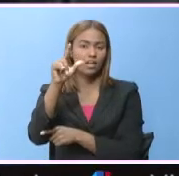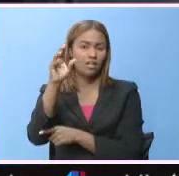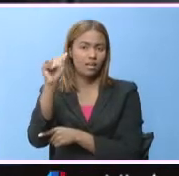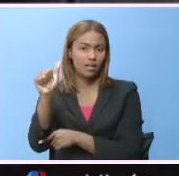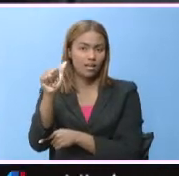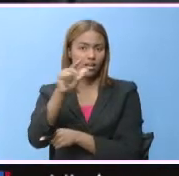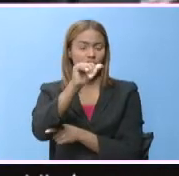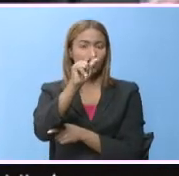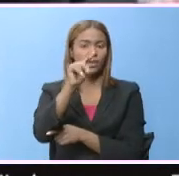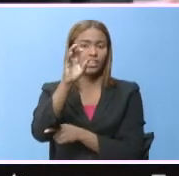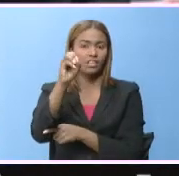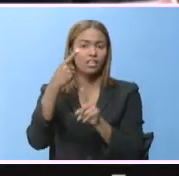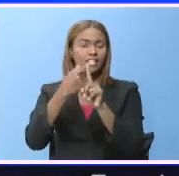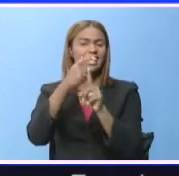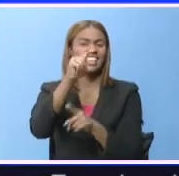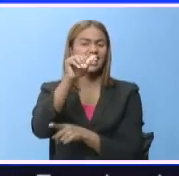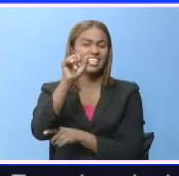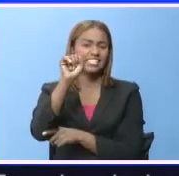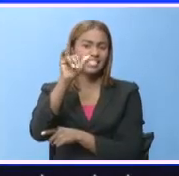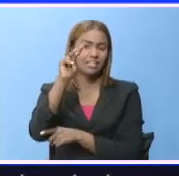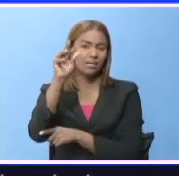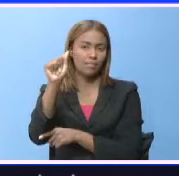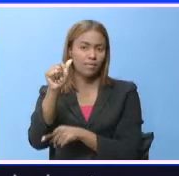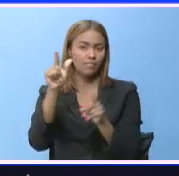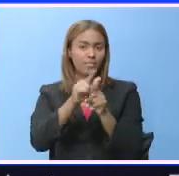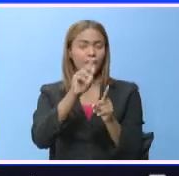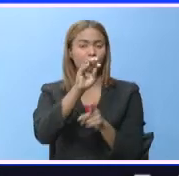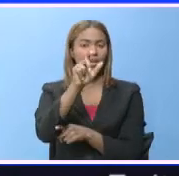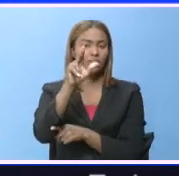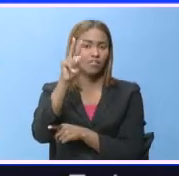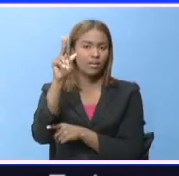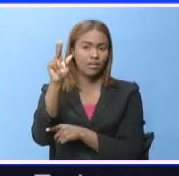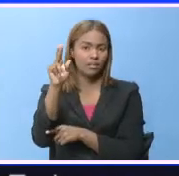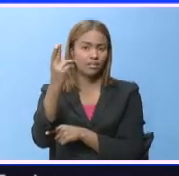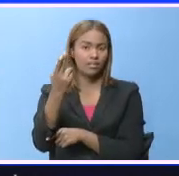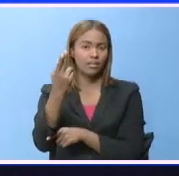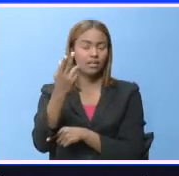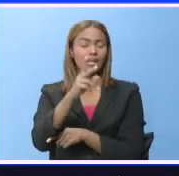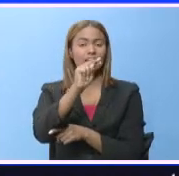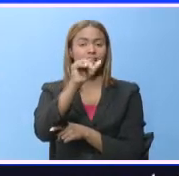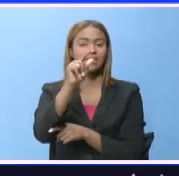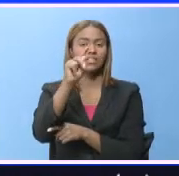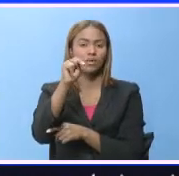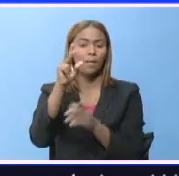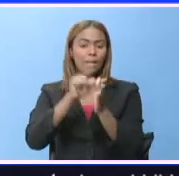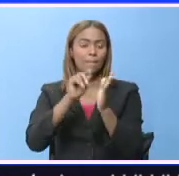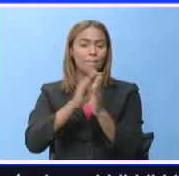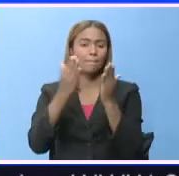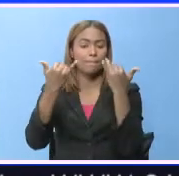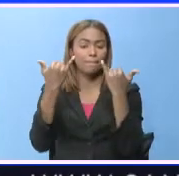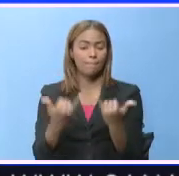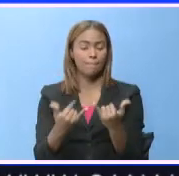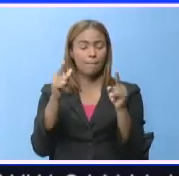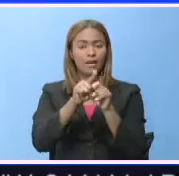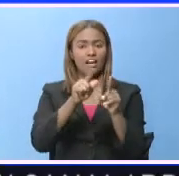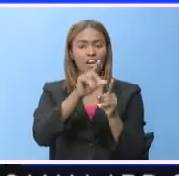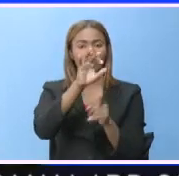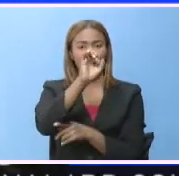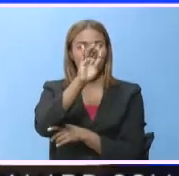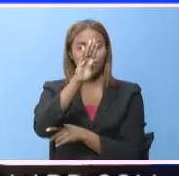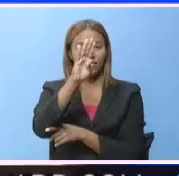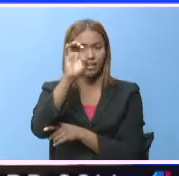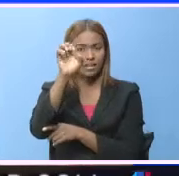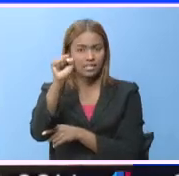Cavada, también de Telesistema, Bolívar Díaz, El Nacional, Nelson Marrero, periódico Hoy, Miguel Febles del Día y Adalberto Grullón